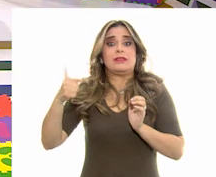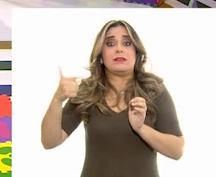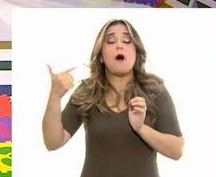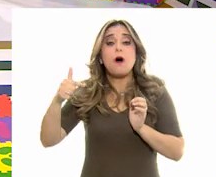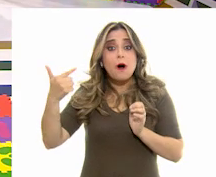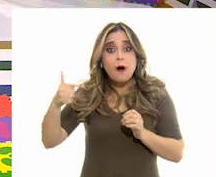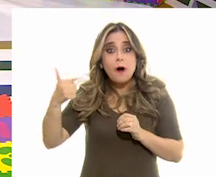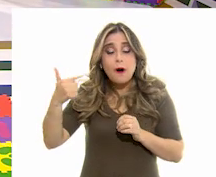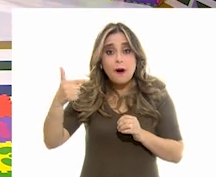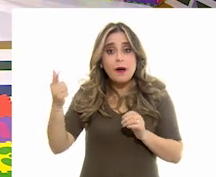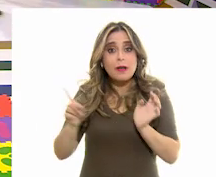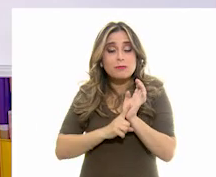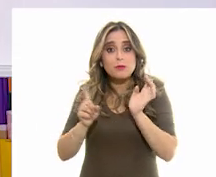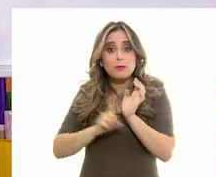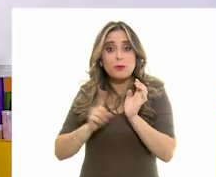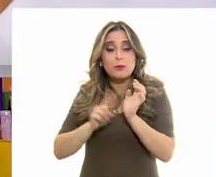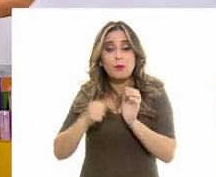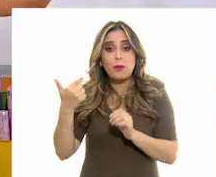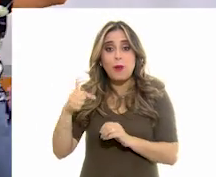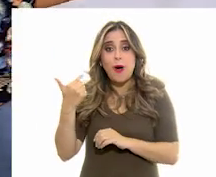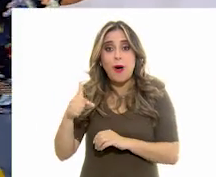1, 2, 3, 4, 5, 6, 7, 8, 9, 10, 11, 12. ¡Ay!